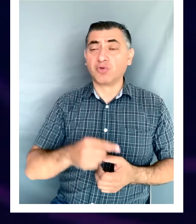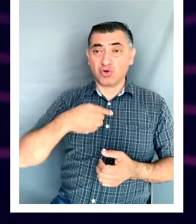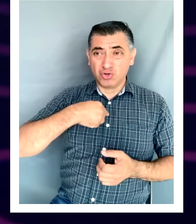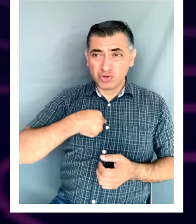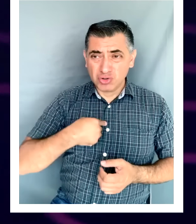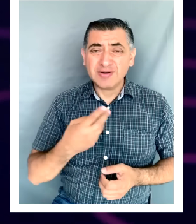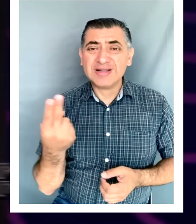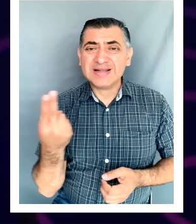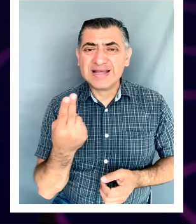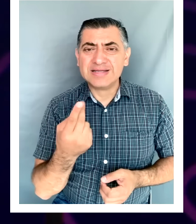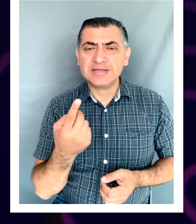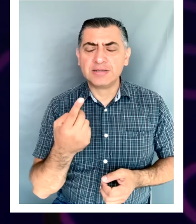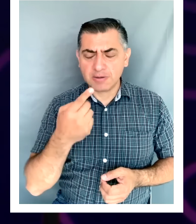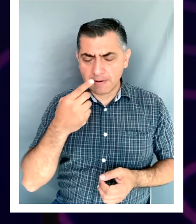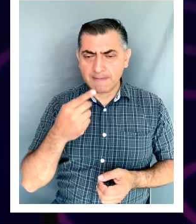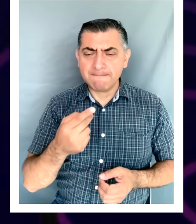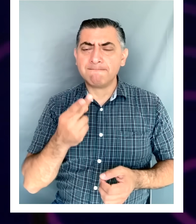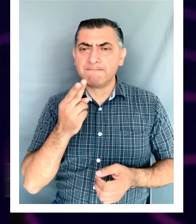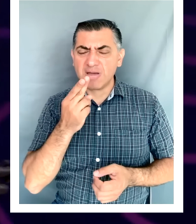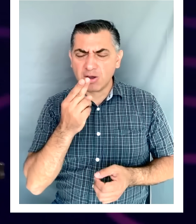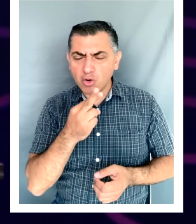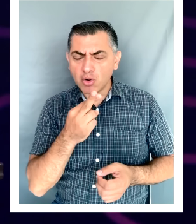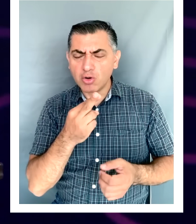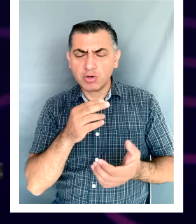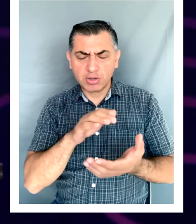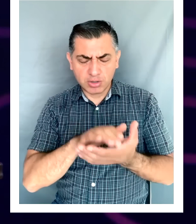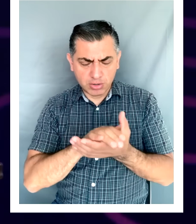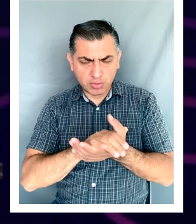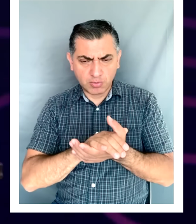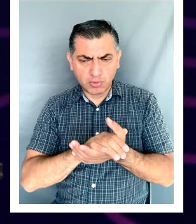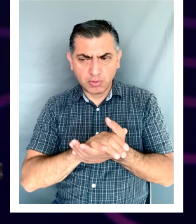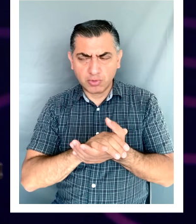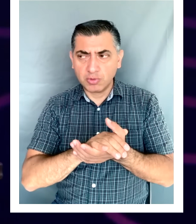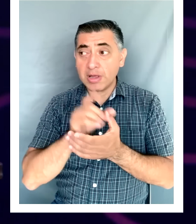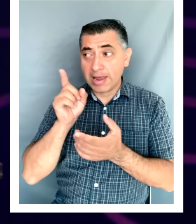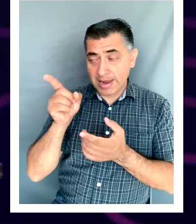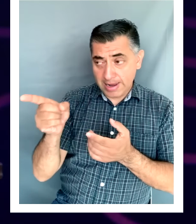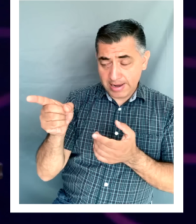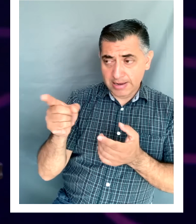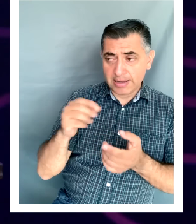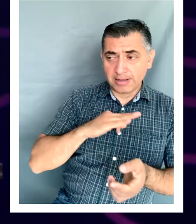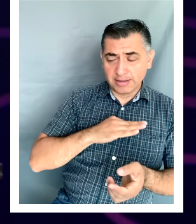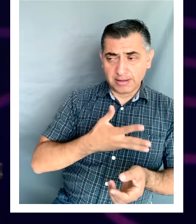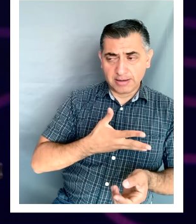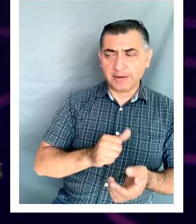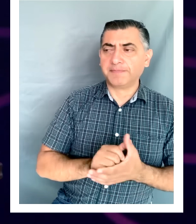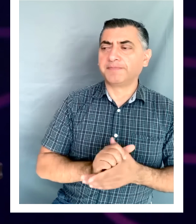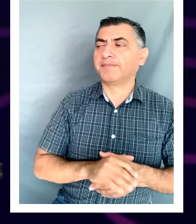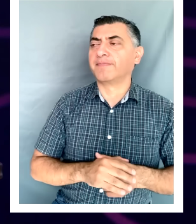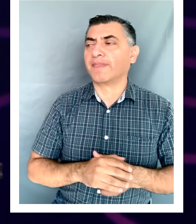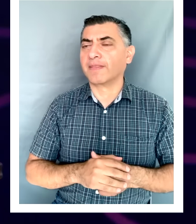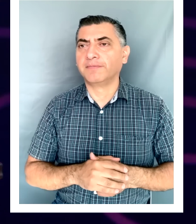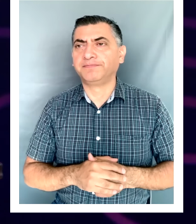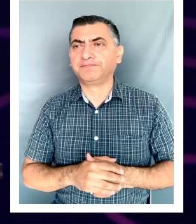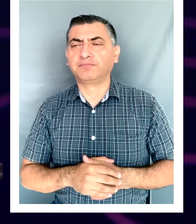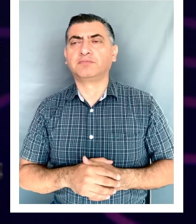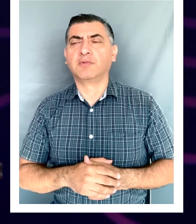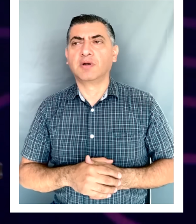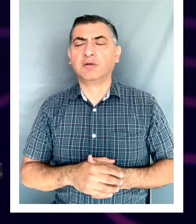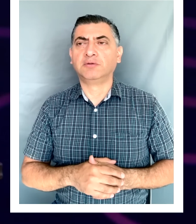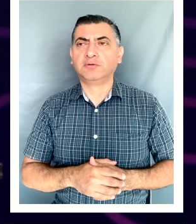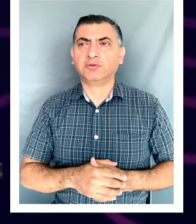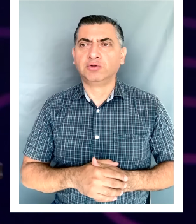esposo que ella pueda tener Y entonces regreso al tema de hoy mi tarea no es tener buenos hijos eso es tarea de ellos